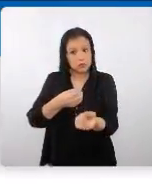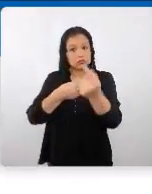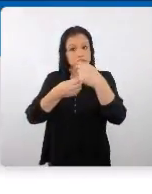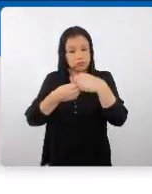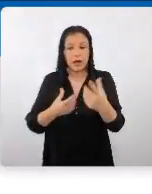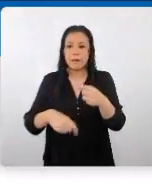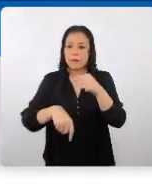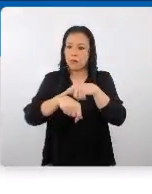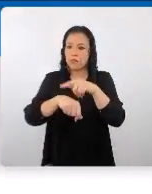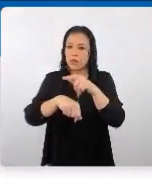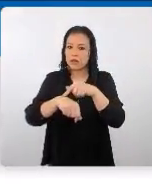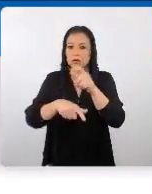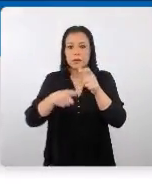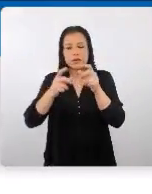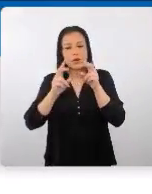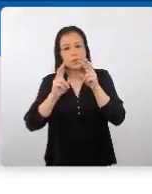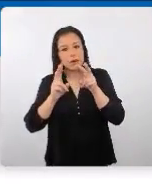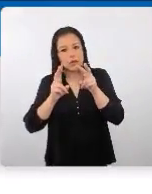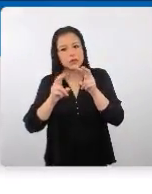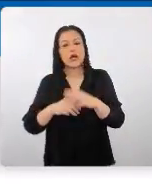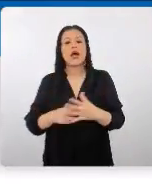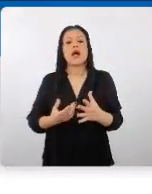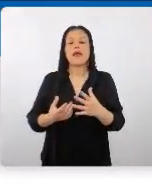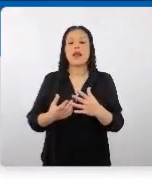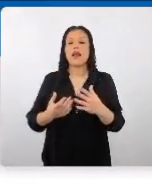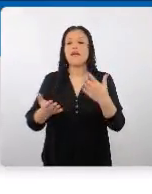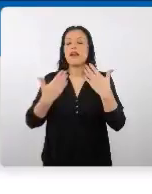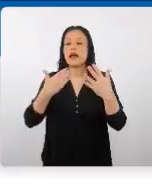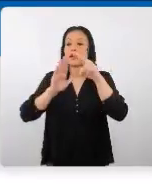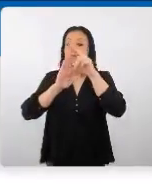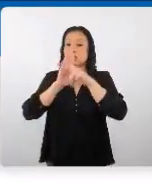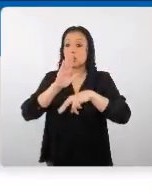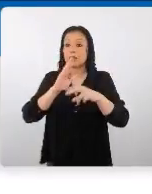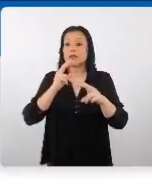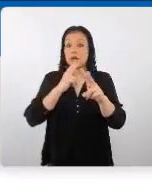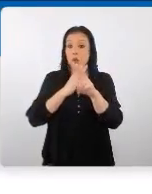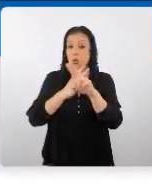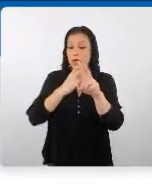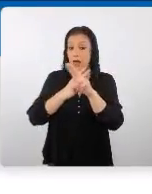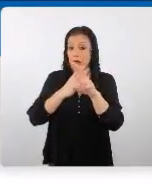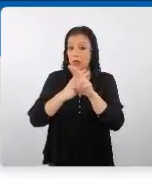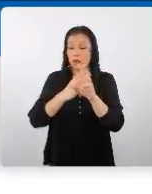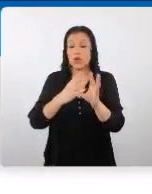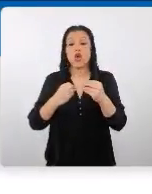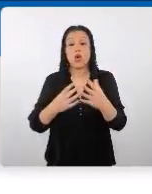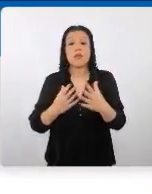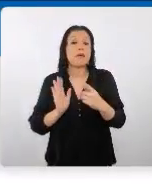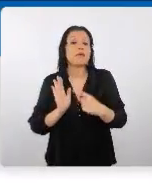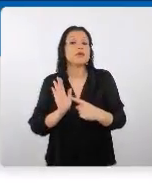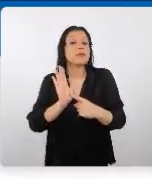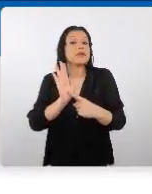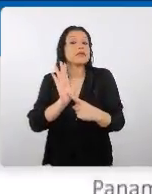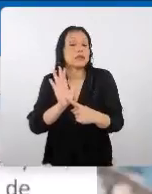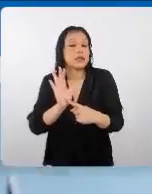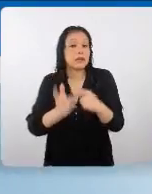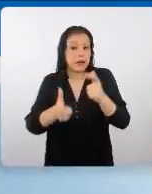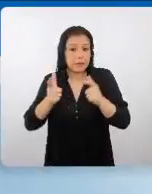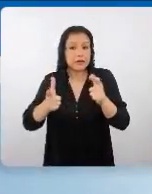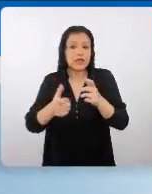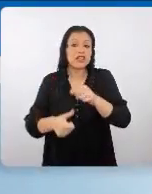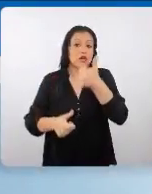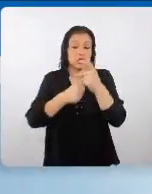de hablar de biocuidados y la forma como vamos a presentar a nuestro destino, al extranjero estadounidense.